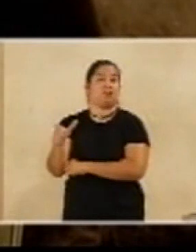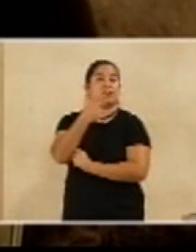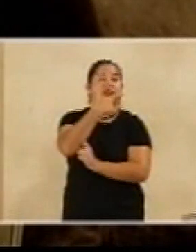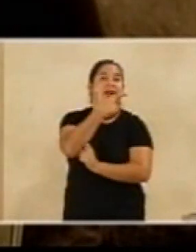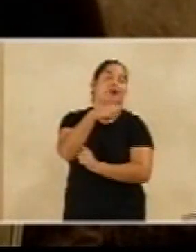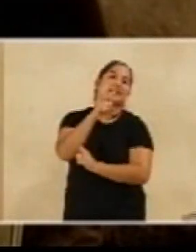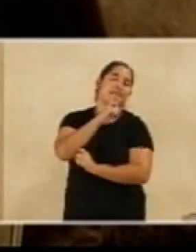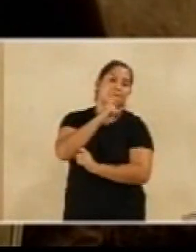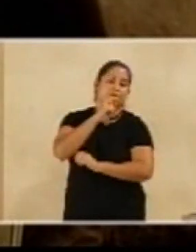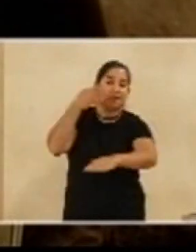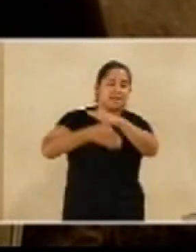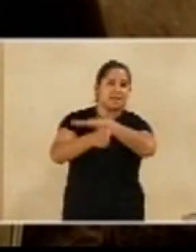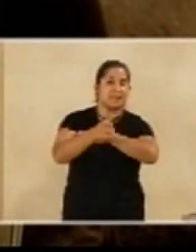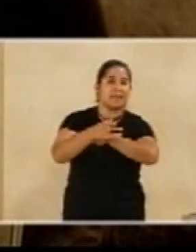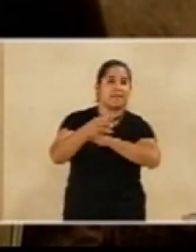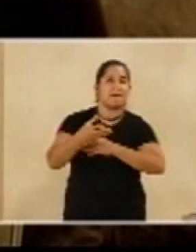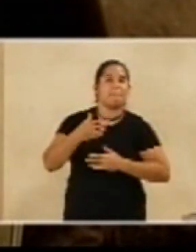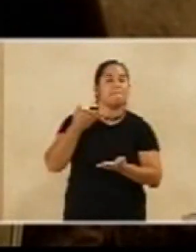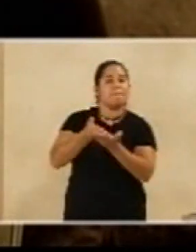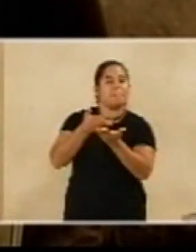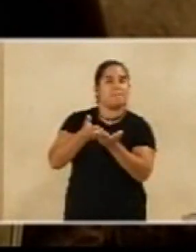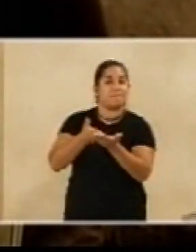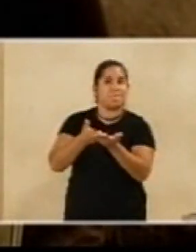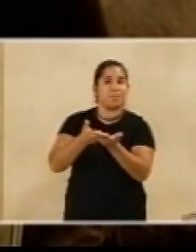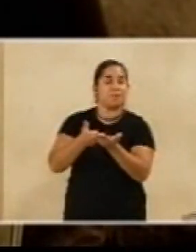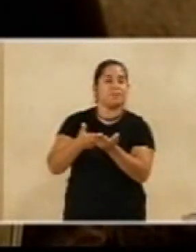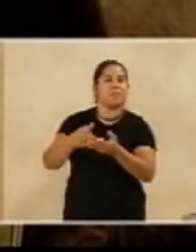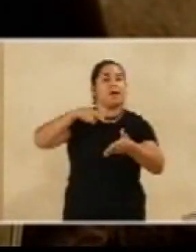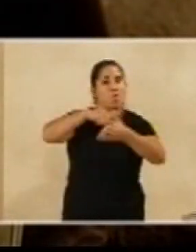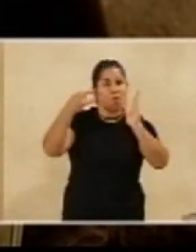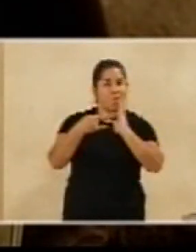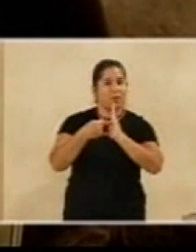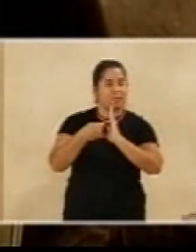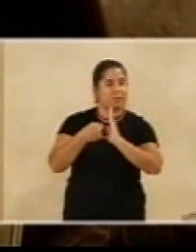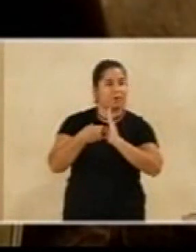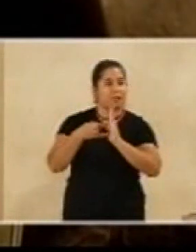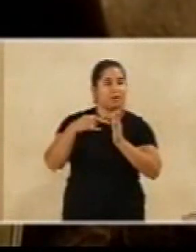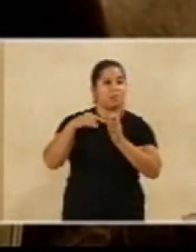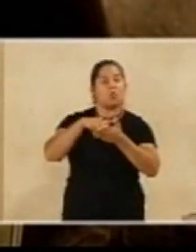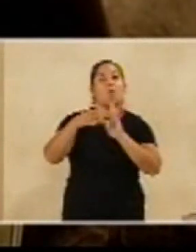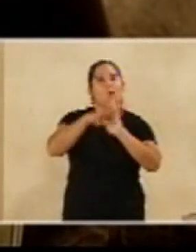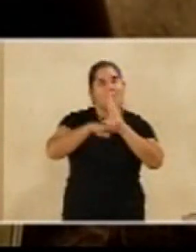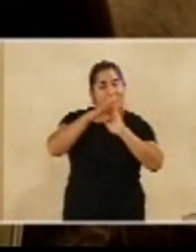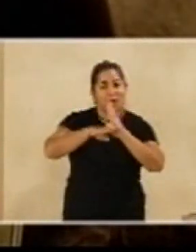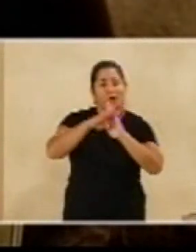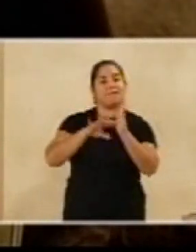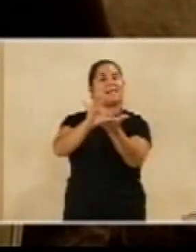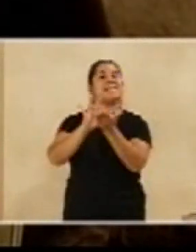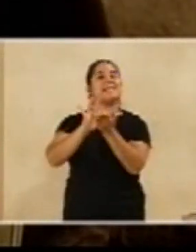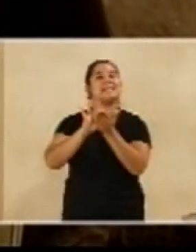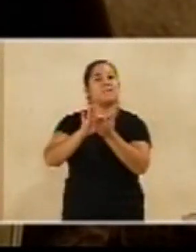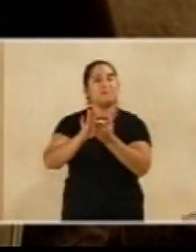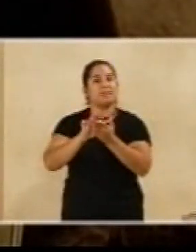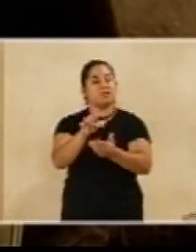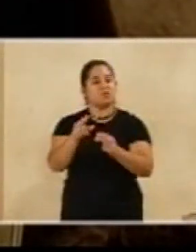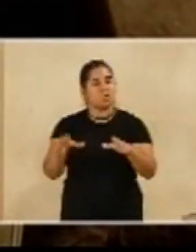que el Ayuntamiento cree un programa que trabaje directamente con los profesionales de los servicios sociales, escuelas, oficinas de vivienda,